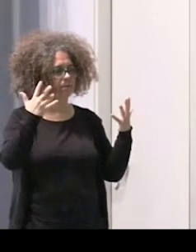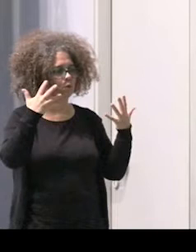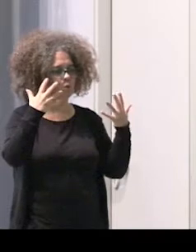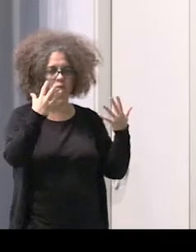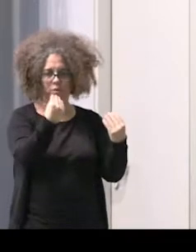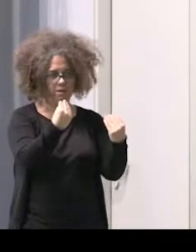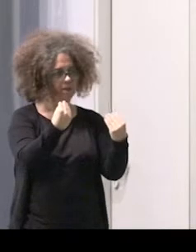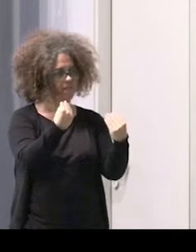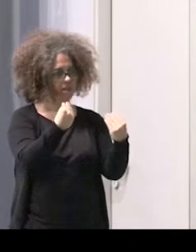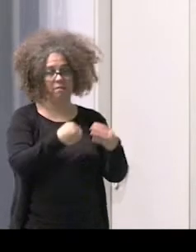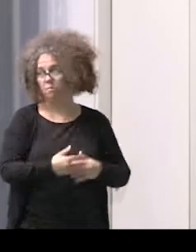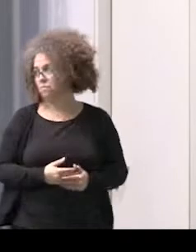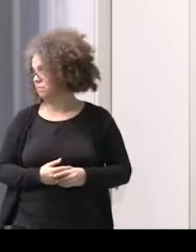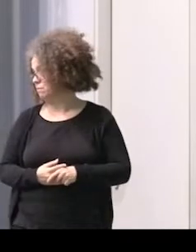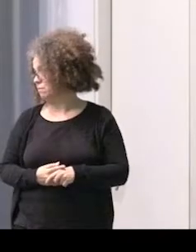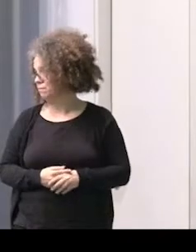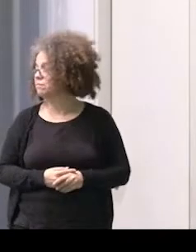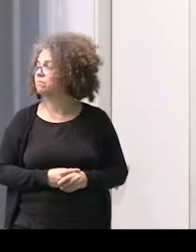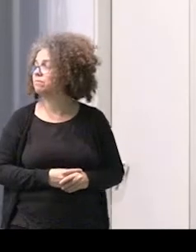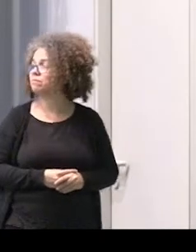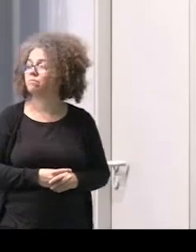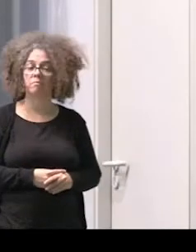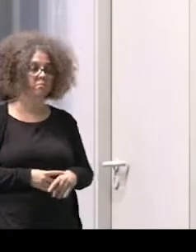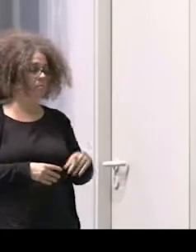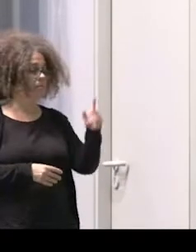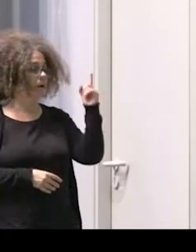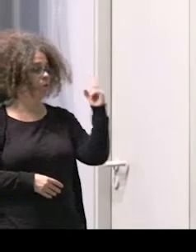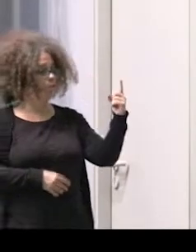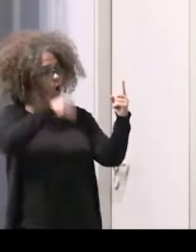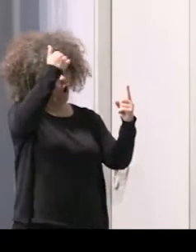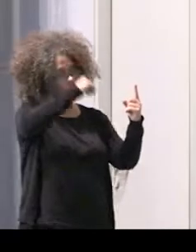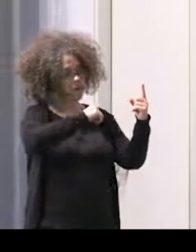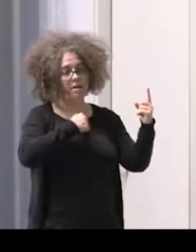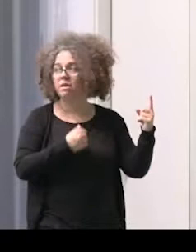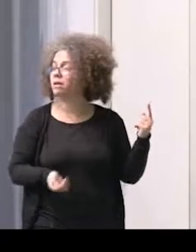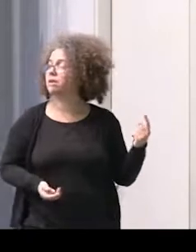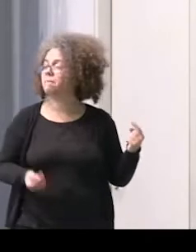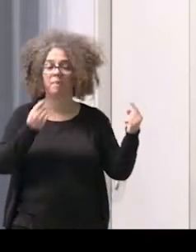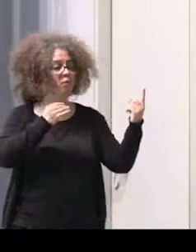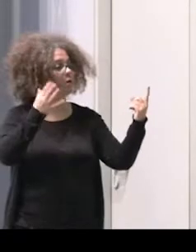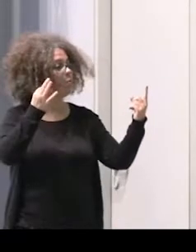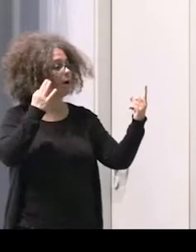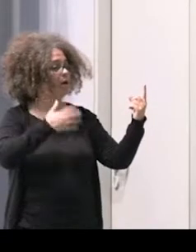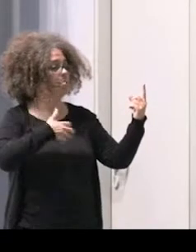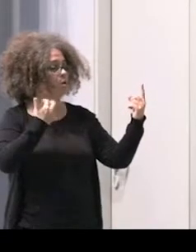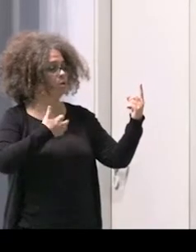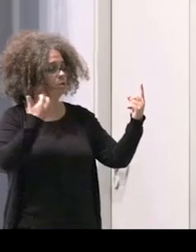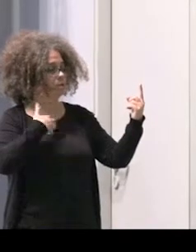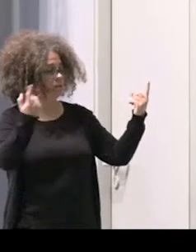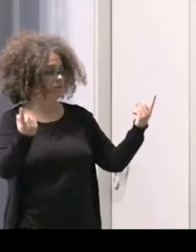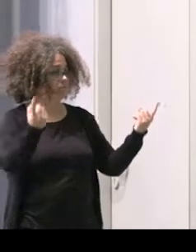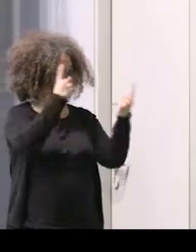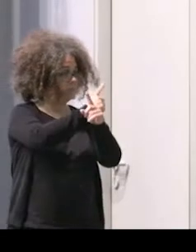enfrente. O sea, esta es una tarea en la que hay un hombre hablando y una mujer molestando, o al revés, para que no se molesten las